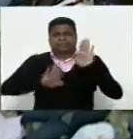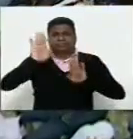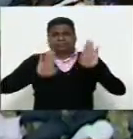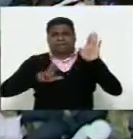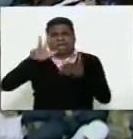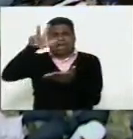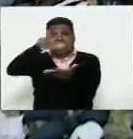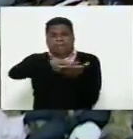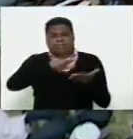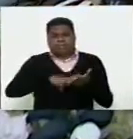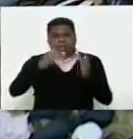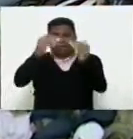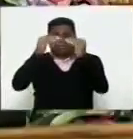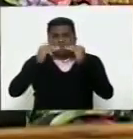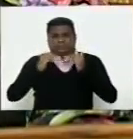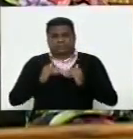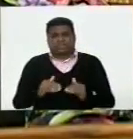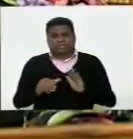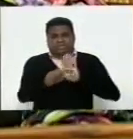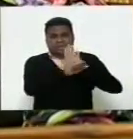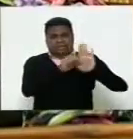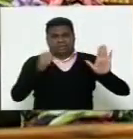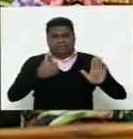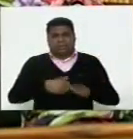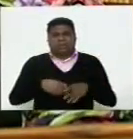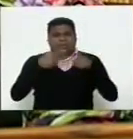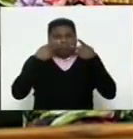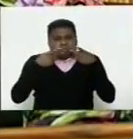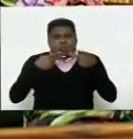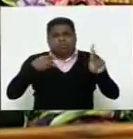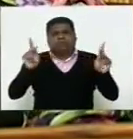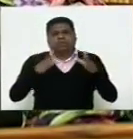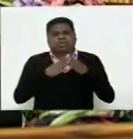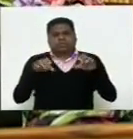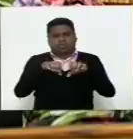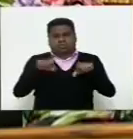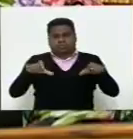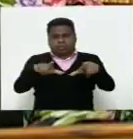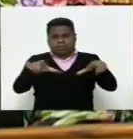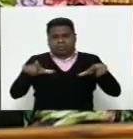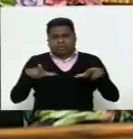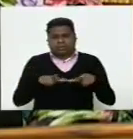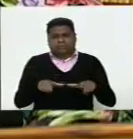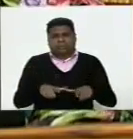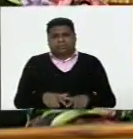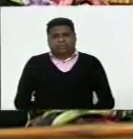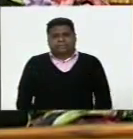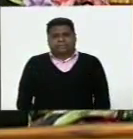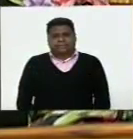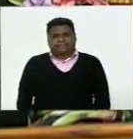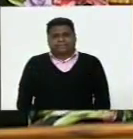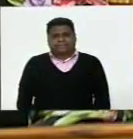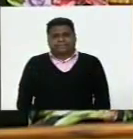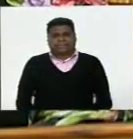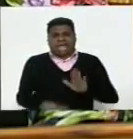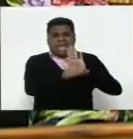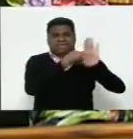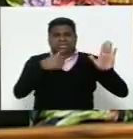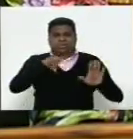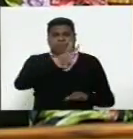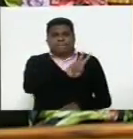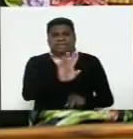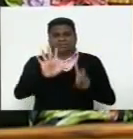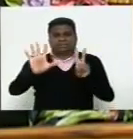aprobado. Siguiente artículo. Promoción en los centros de educación. Artículo 26. Corresponde a